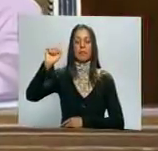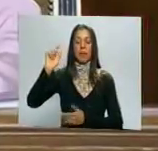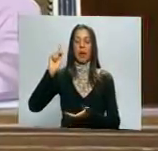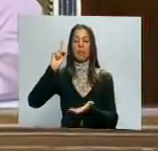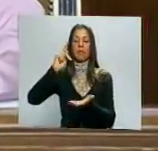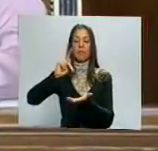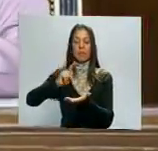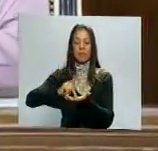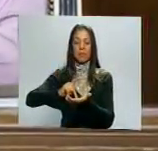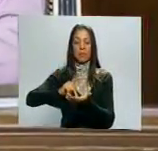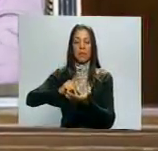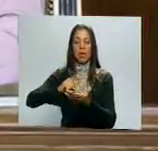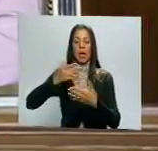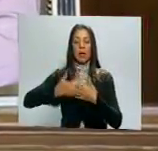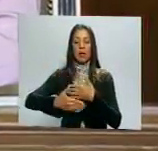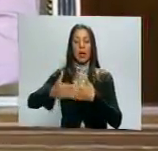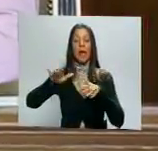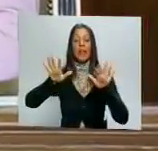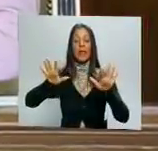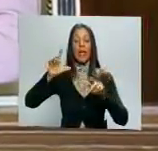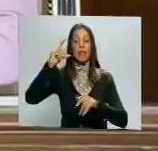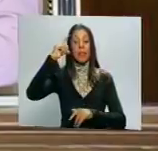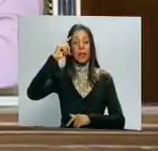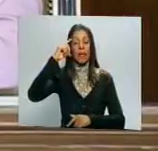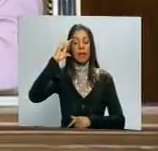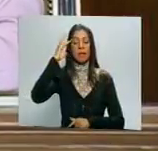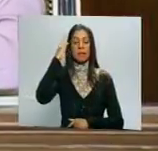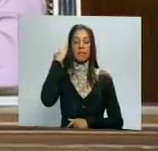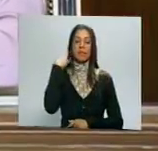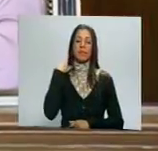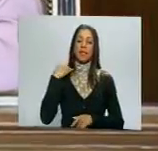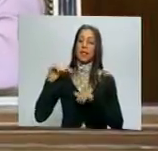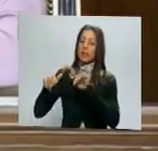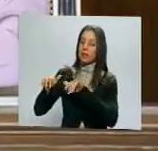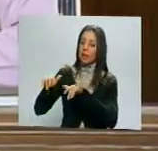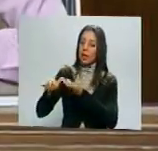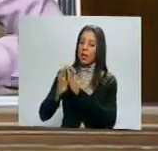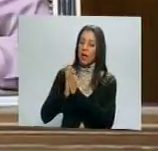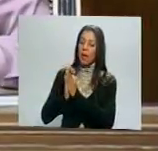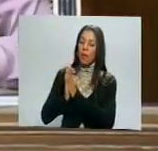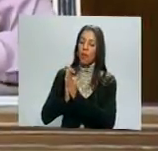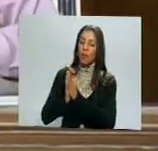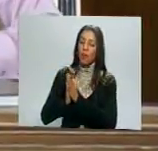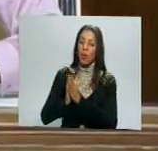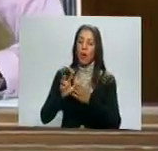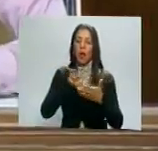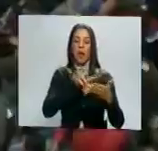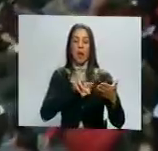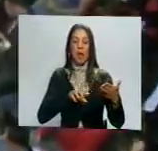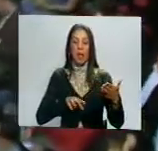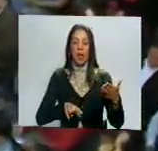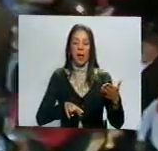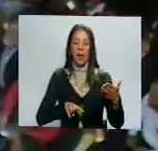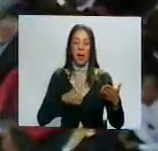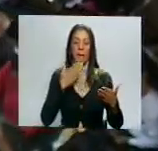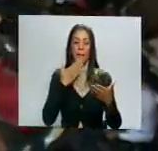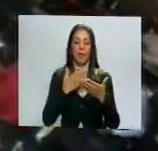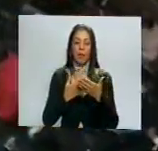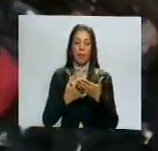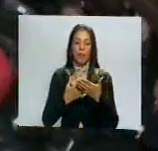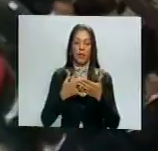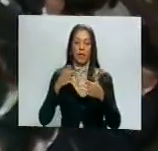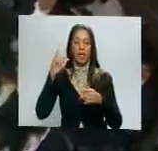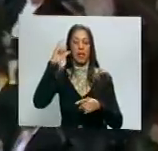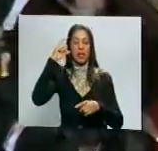a la nación en los próximos 10 días. Ciudadano secretario, sírvase entonces dar lectura a la propuesta del orden